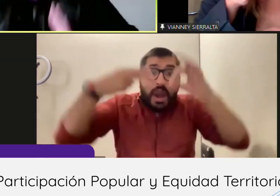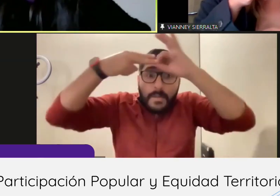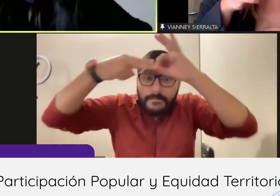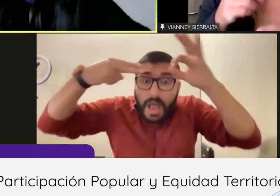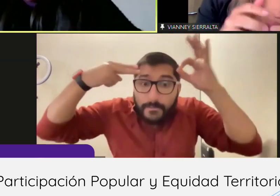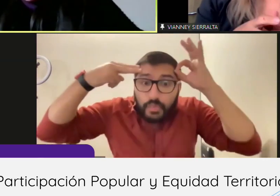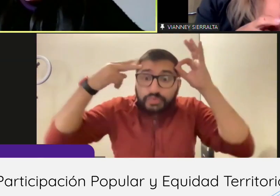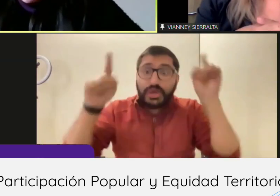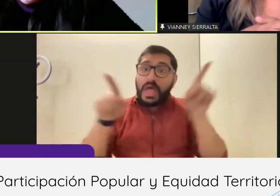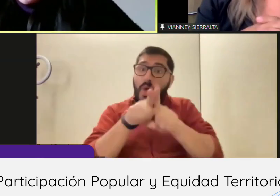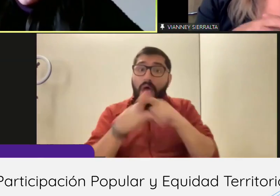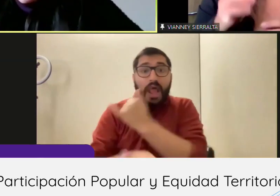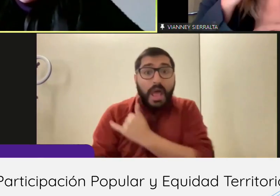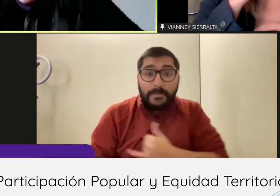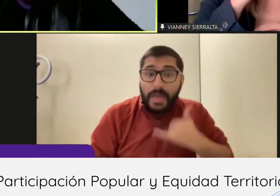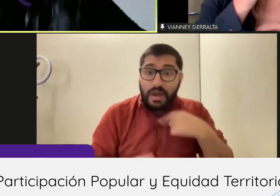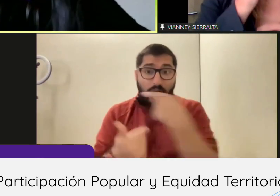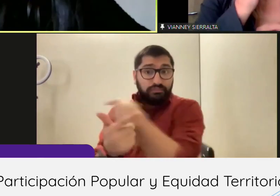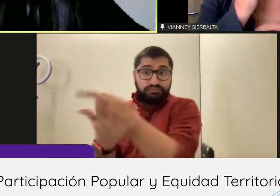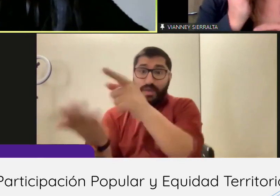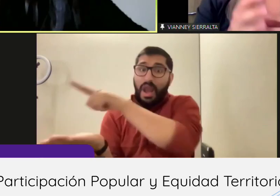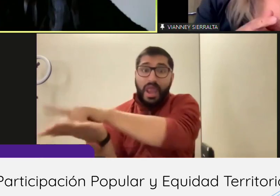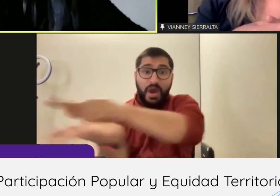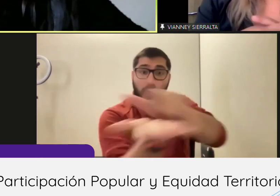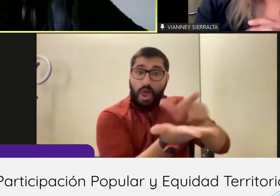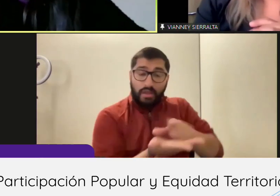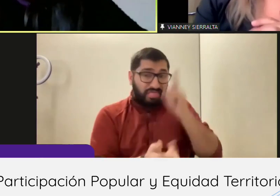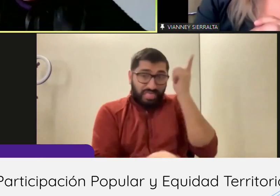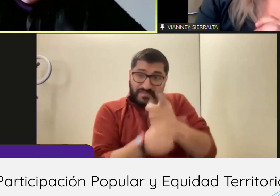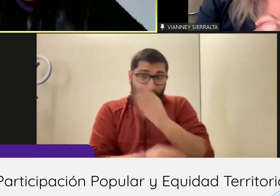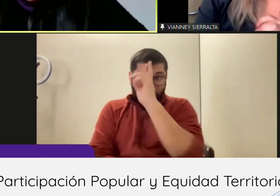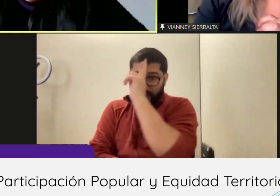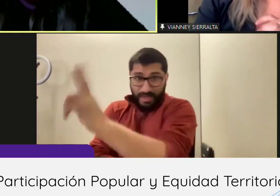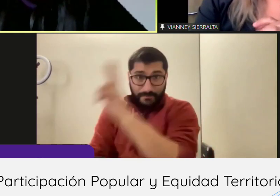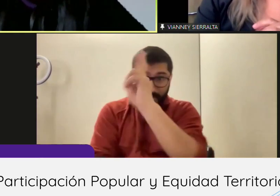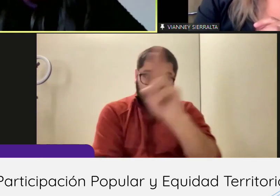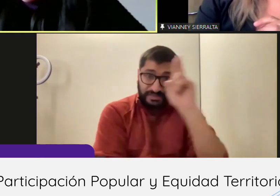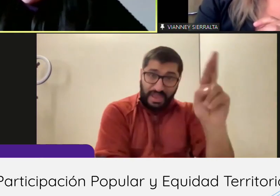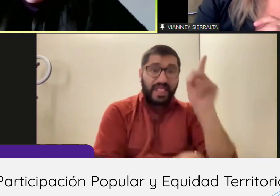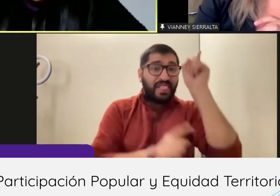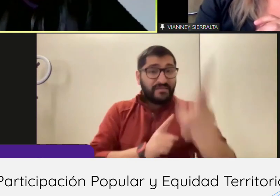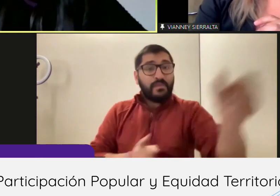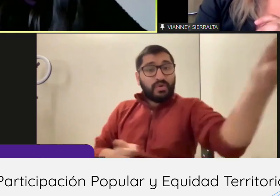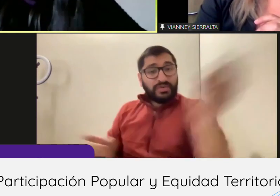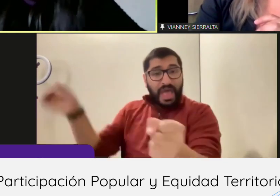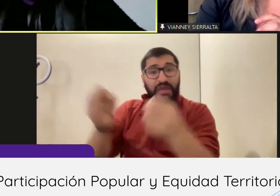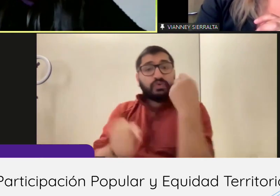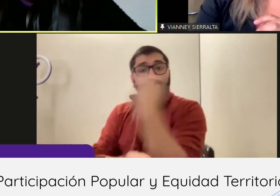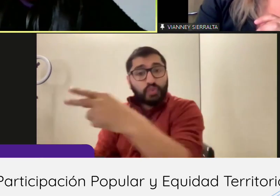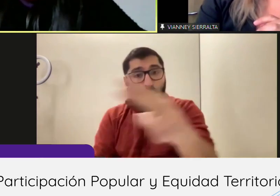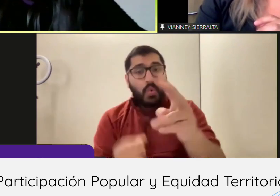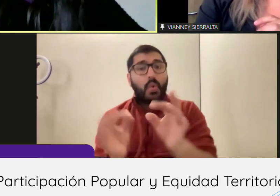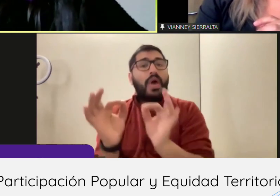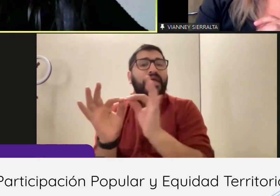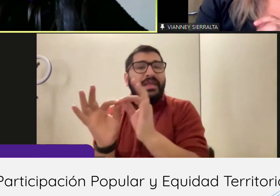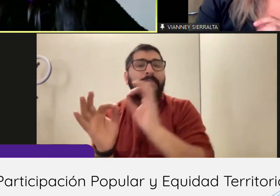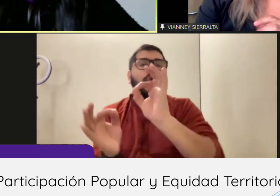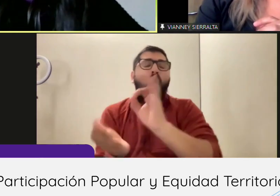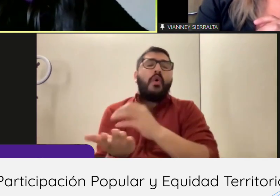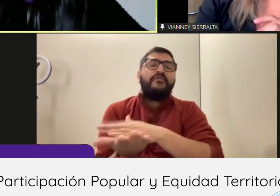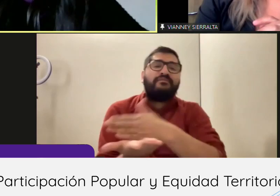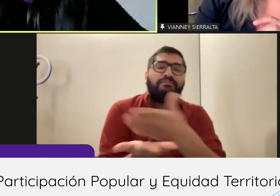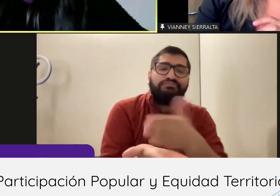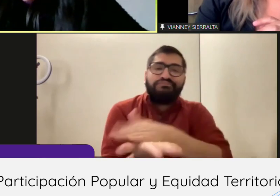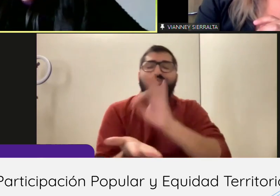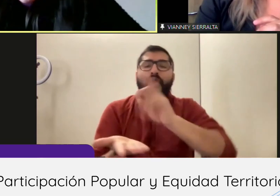ya mandatado, ¿no es cierto?, y que sea un derecho, igual que las personas mapuche, por ejemplo, que hablan su propia lengua, o distintos pueblos originarios,